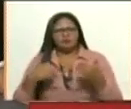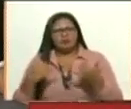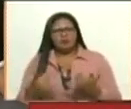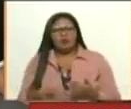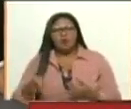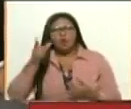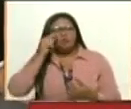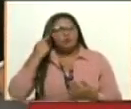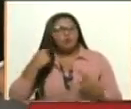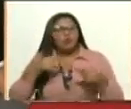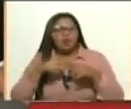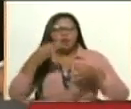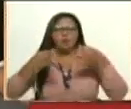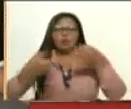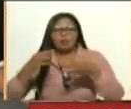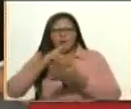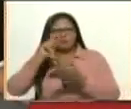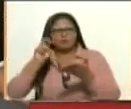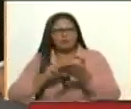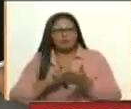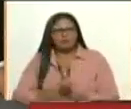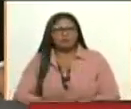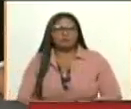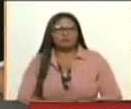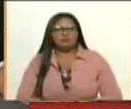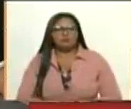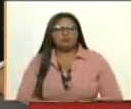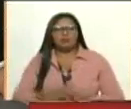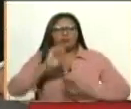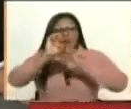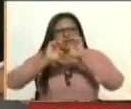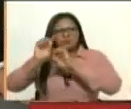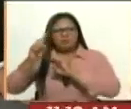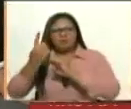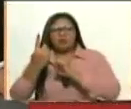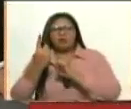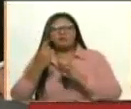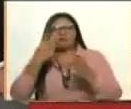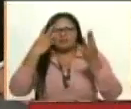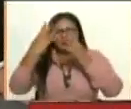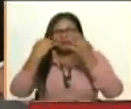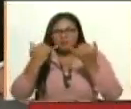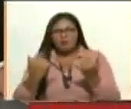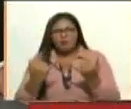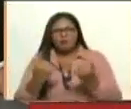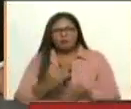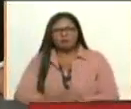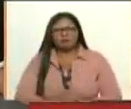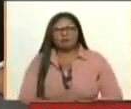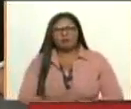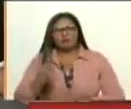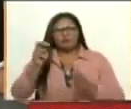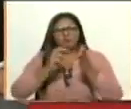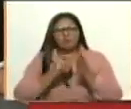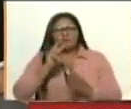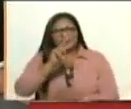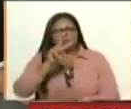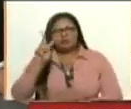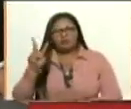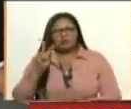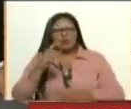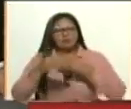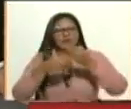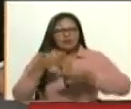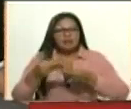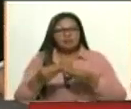los miembros del Jurado Nacional Evaluador del primer Festival Nacional de Pesebres 2022,